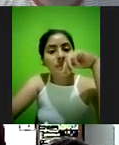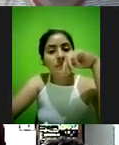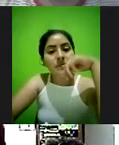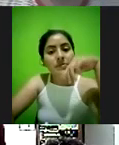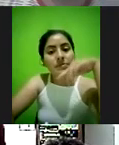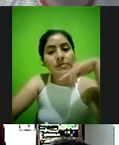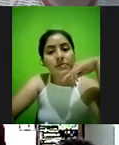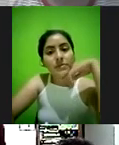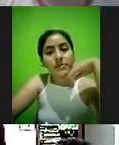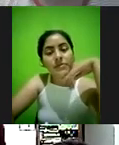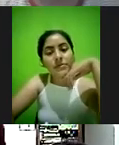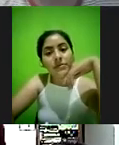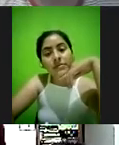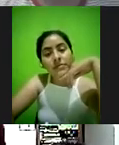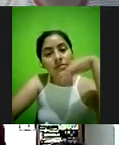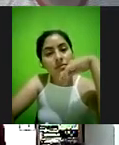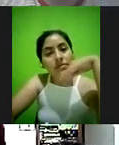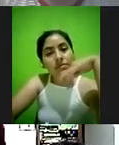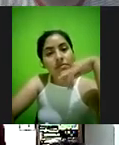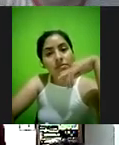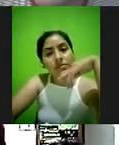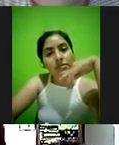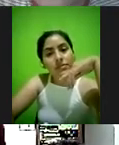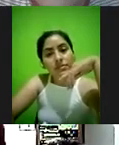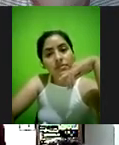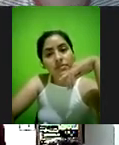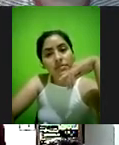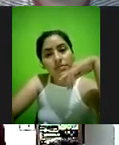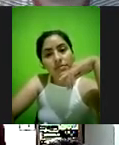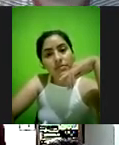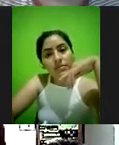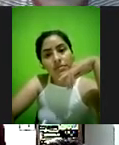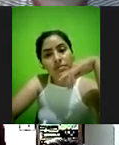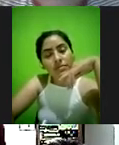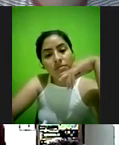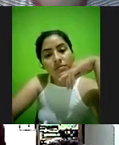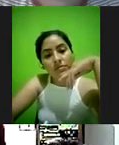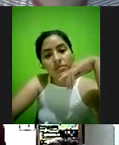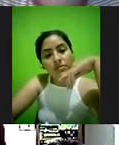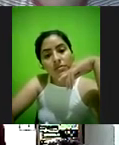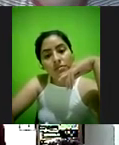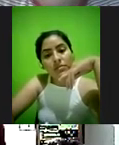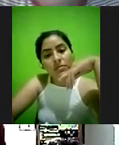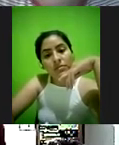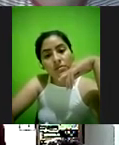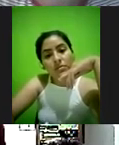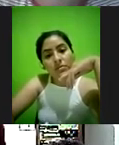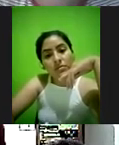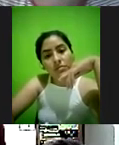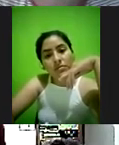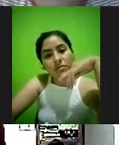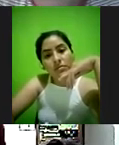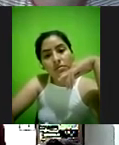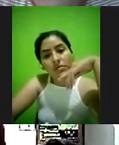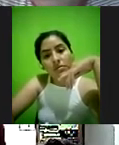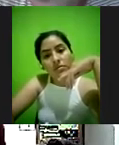miembro superior, tenemos las costillas, las vértebras lumbares, etcétera, etcétera. Aquí pueden ver, mire, una cabeza. Y ven,